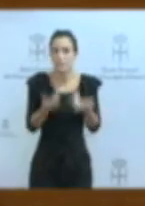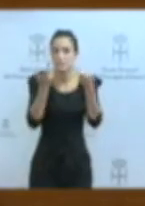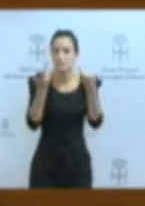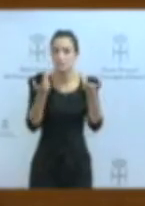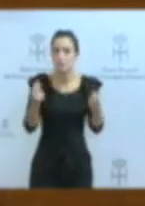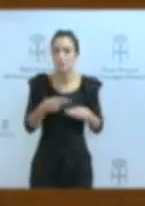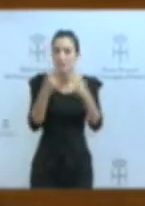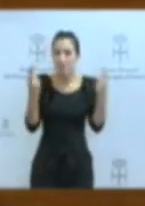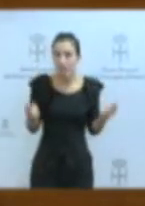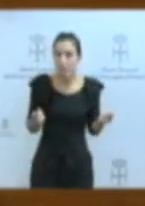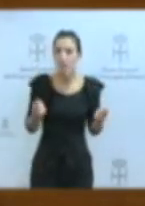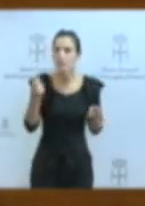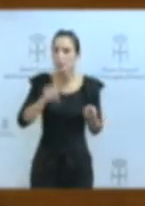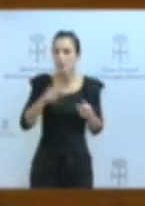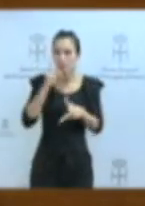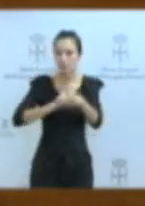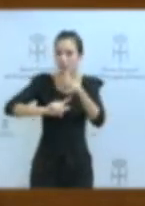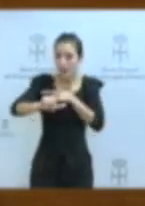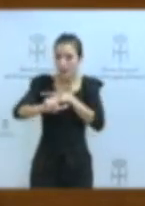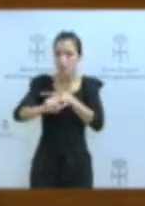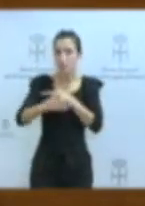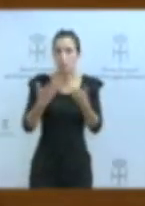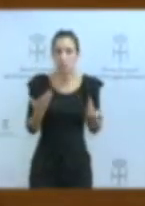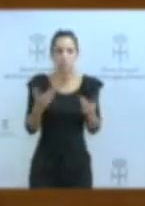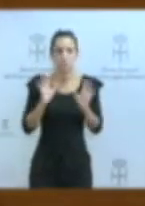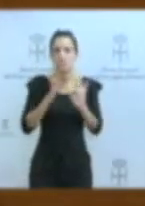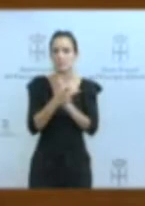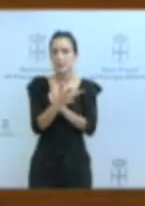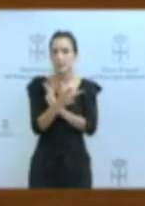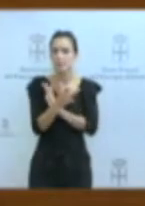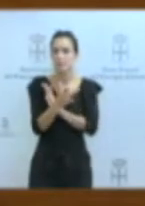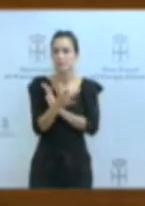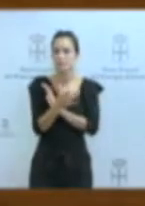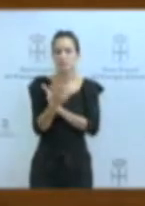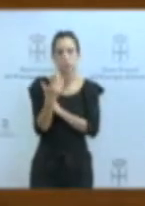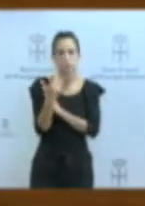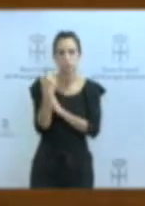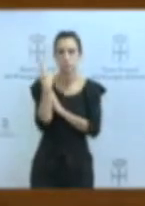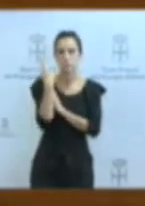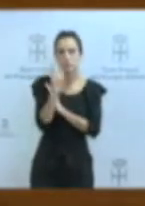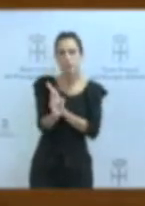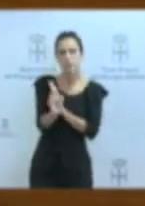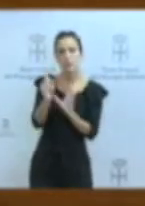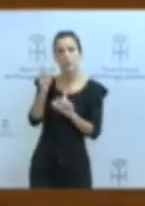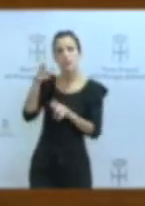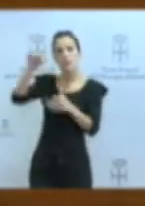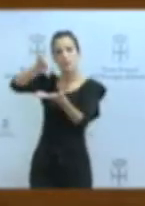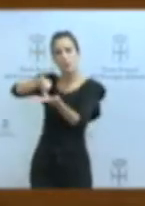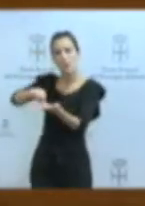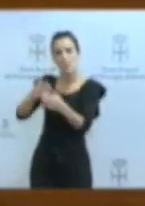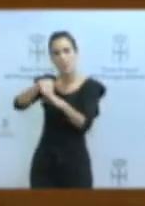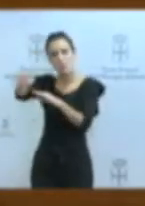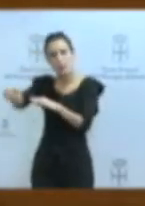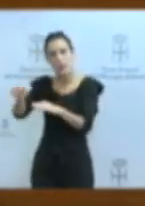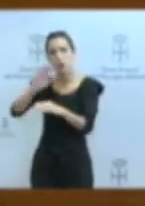necesariamente en el destino externo, sino a través de visitas de prescriptores de opinión, de agencias de